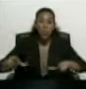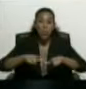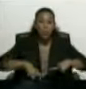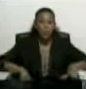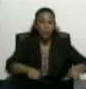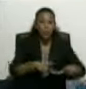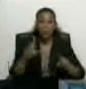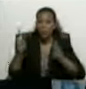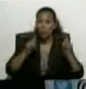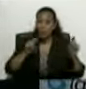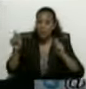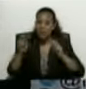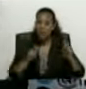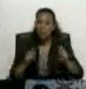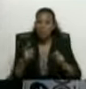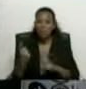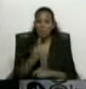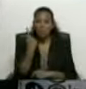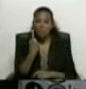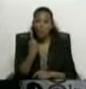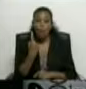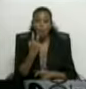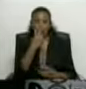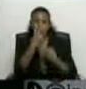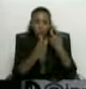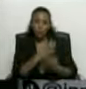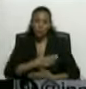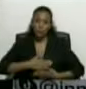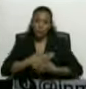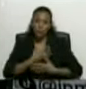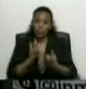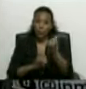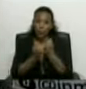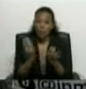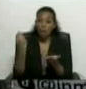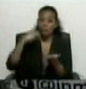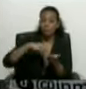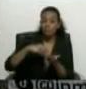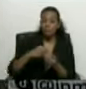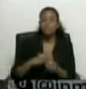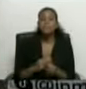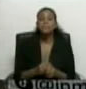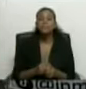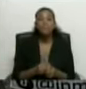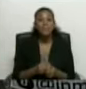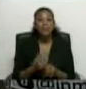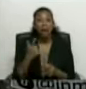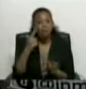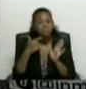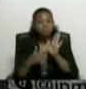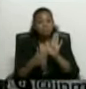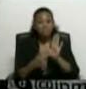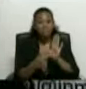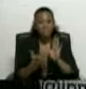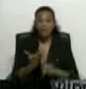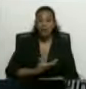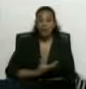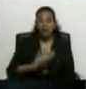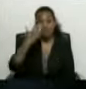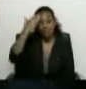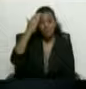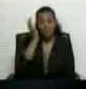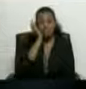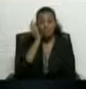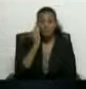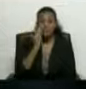actividad turística como pilar de la nueva economía. En este momento continúan la alcaldesa de